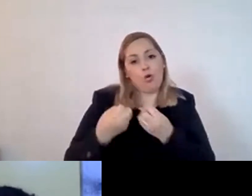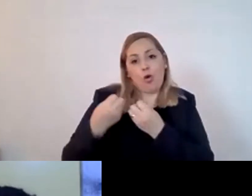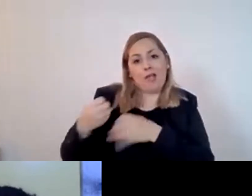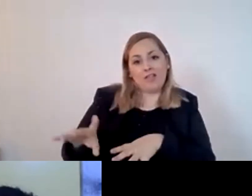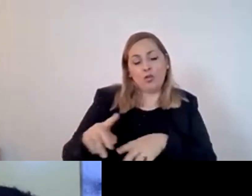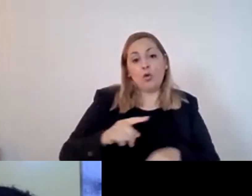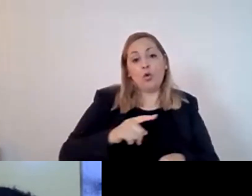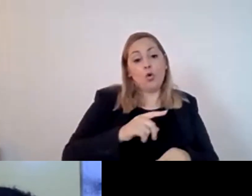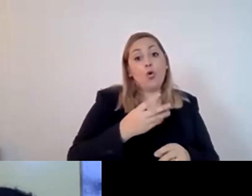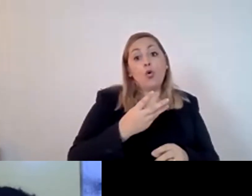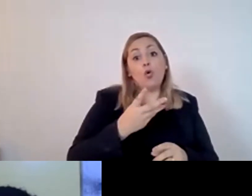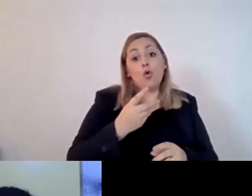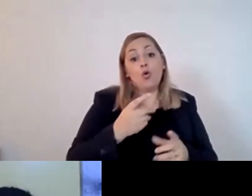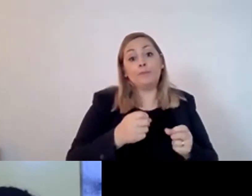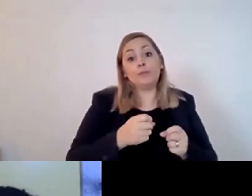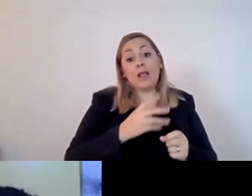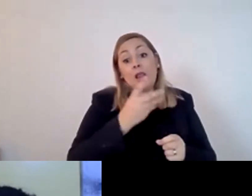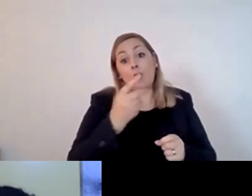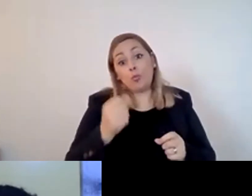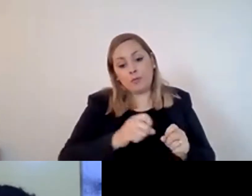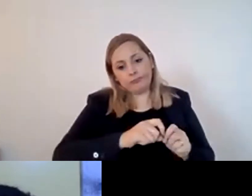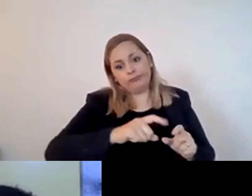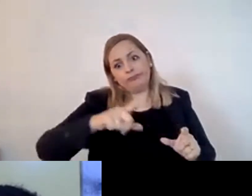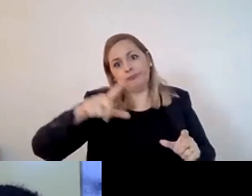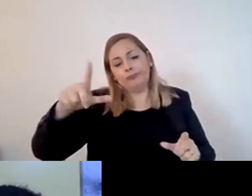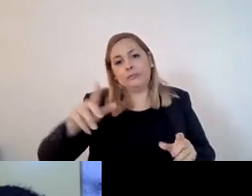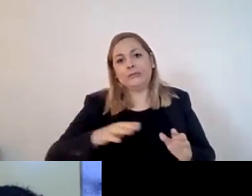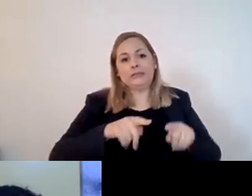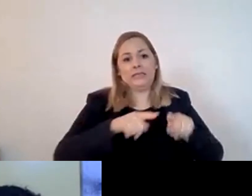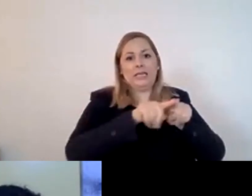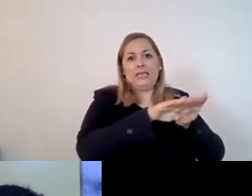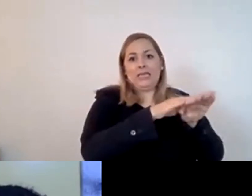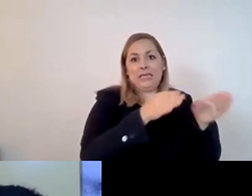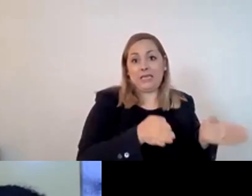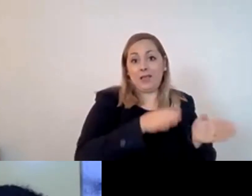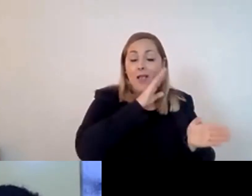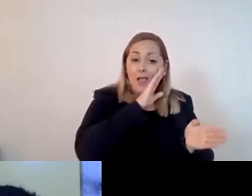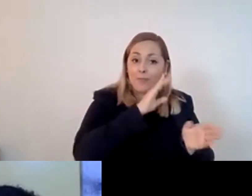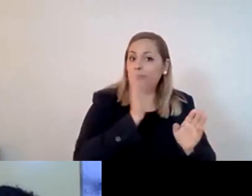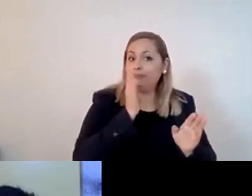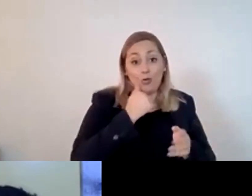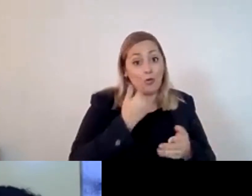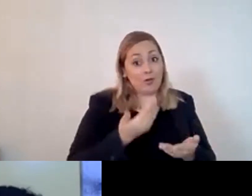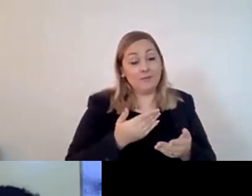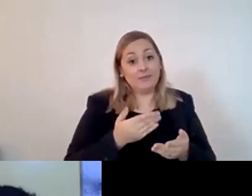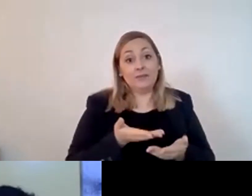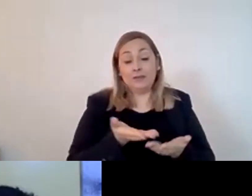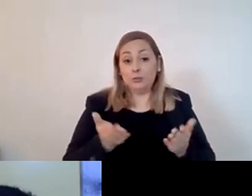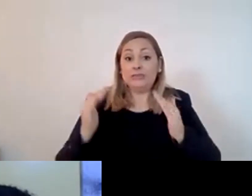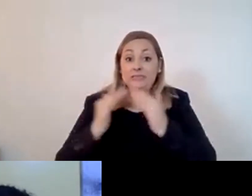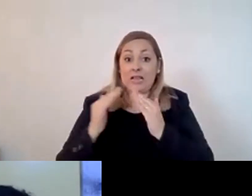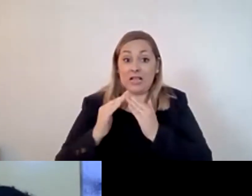números siguen subiendo y las camas, no hay muchas camas, así que a quedarse en casita y